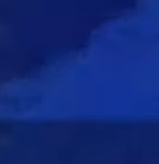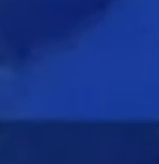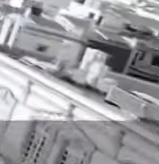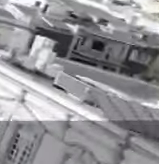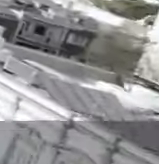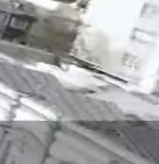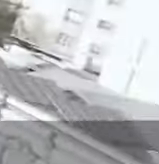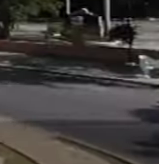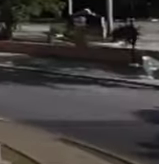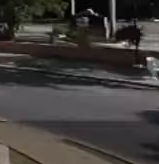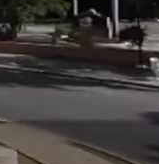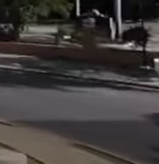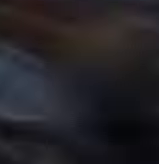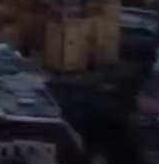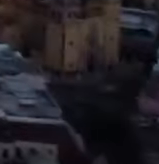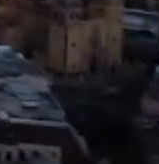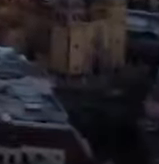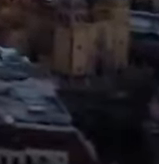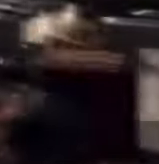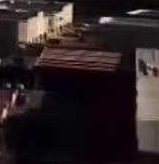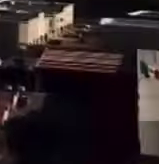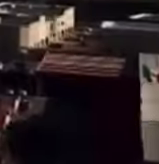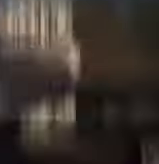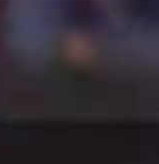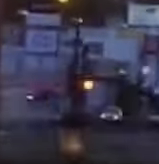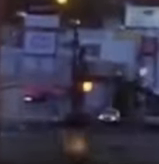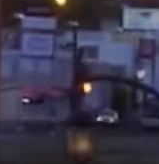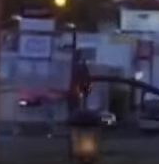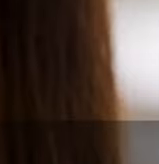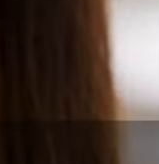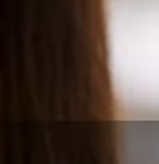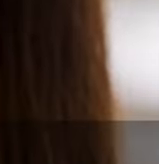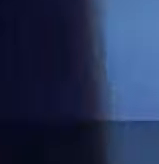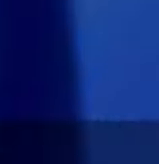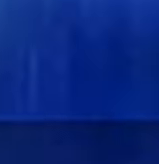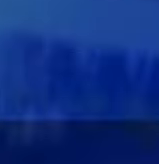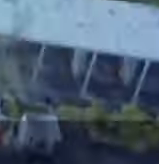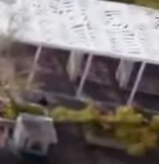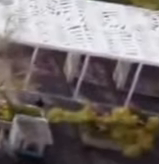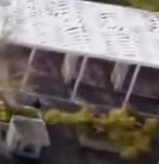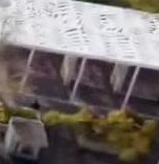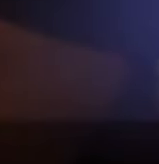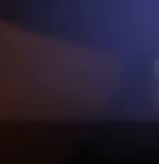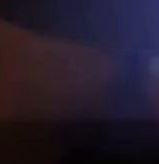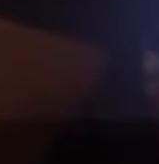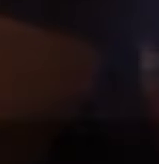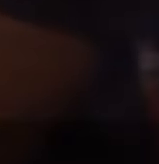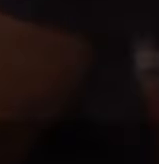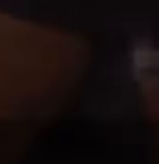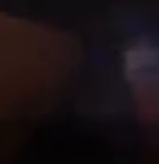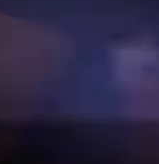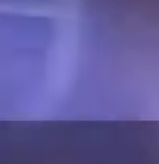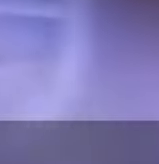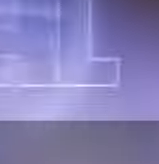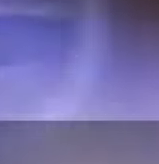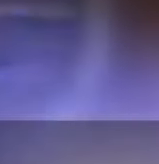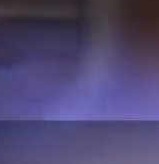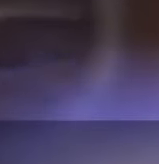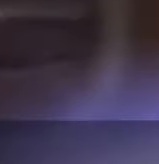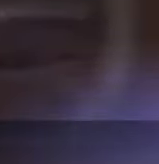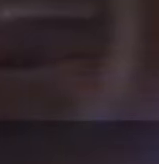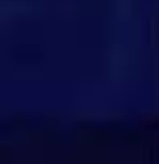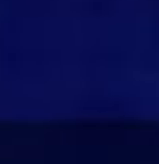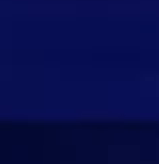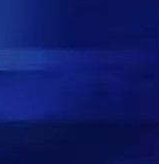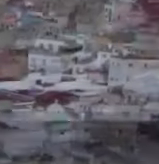Los gobiernos de Acción Nacional tienen algo en común. Generan resultados positivos. En Aguascalientes, impulsa el trabajo y rompe